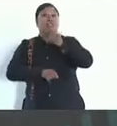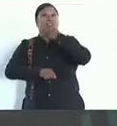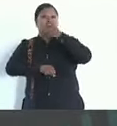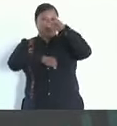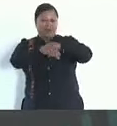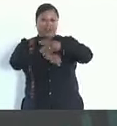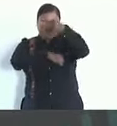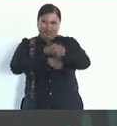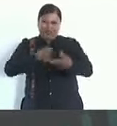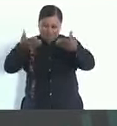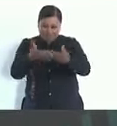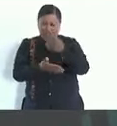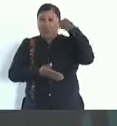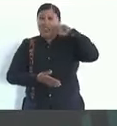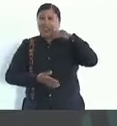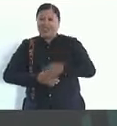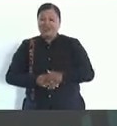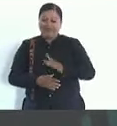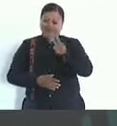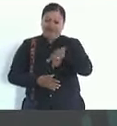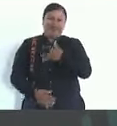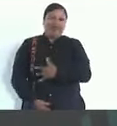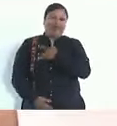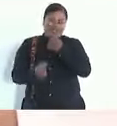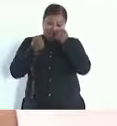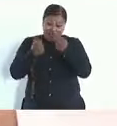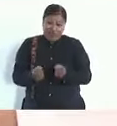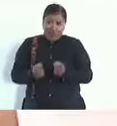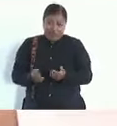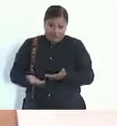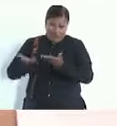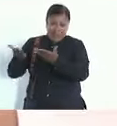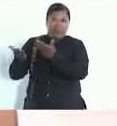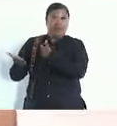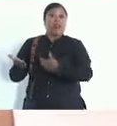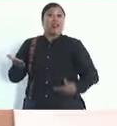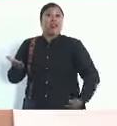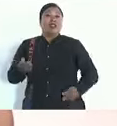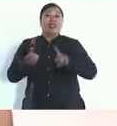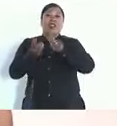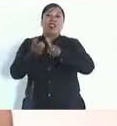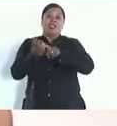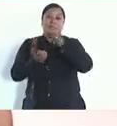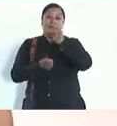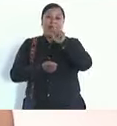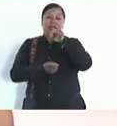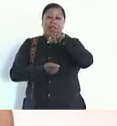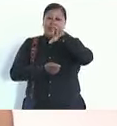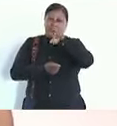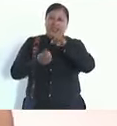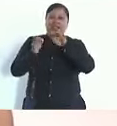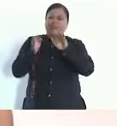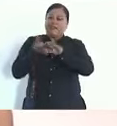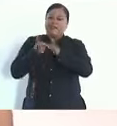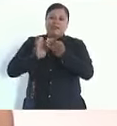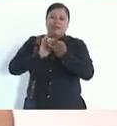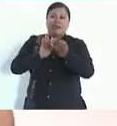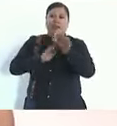Oaxaca, yo estoy segura que cuando el presidente esté en Palenque, cerca de Tabasco, su